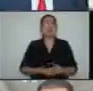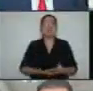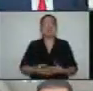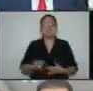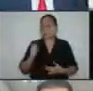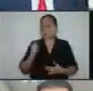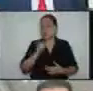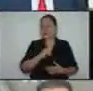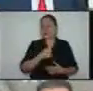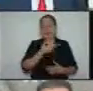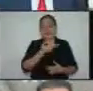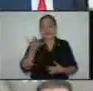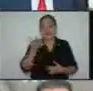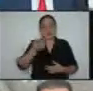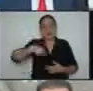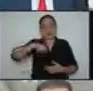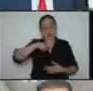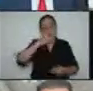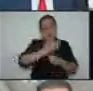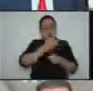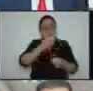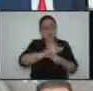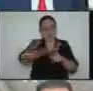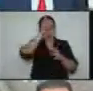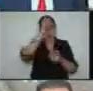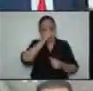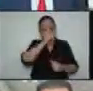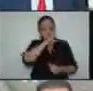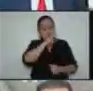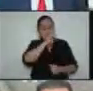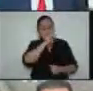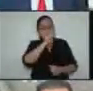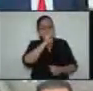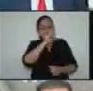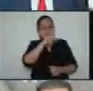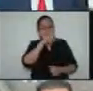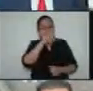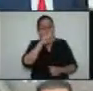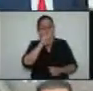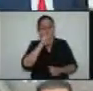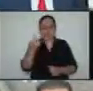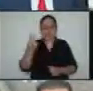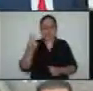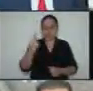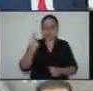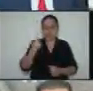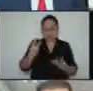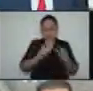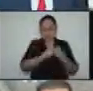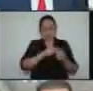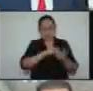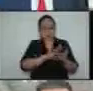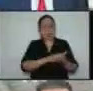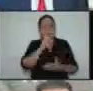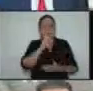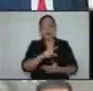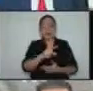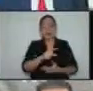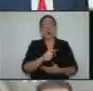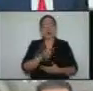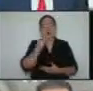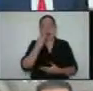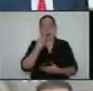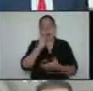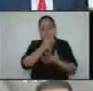que estamos acordando el magistrado Luis Espíndola y yo. Entonces, yo me quedaría en estas partes